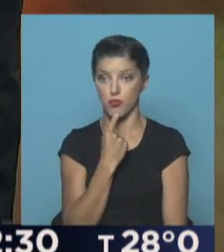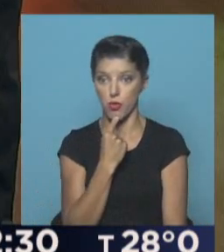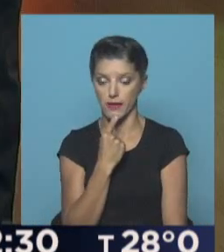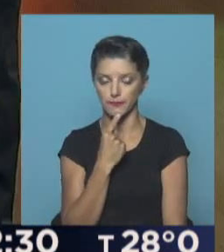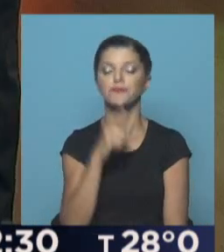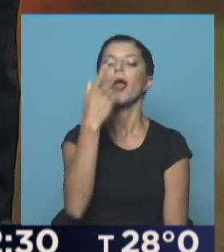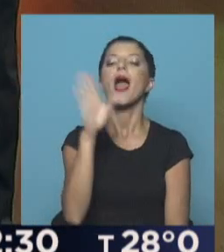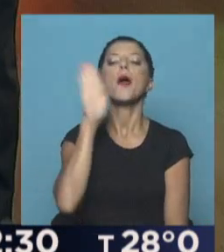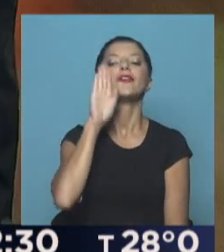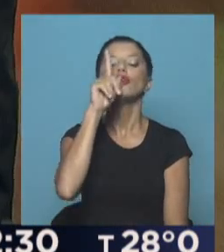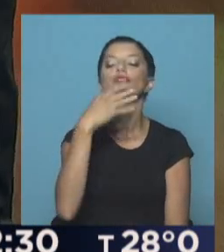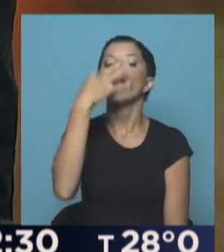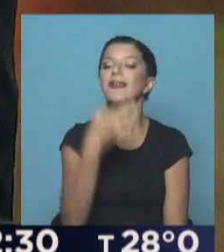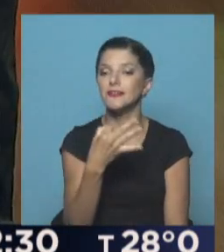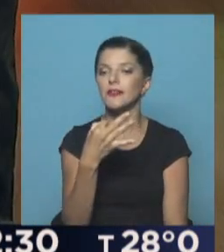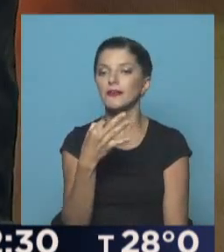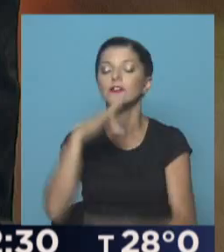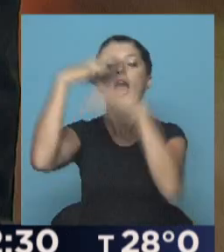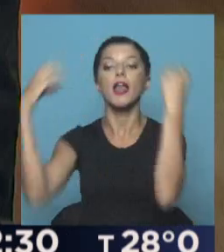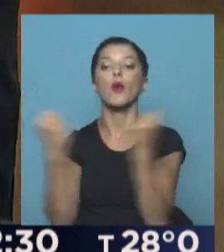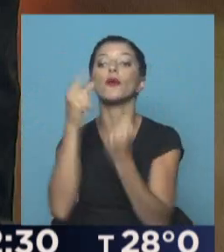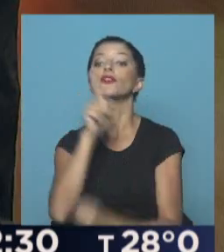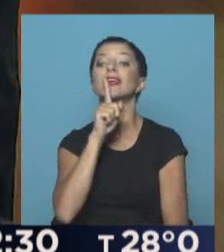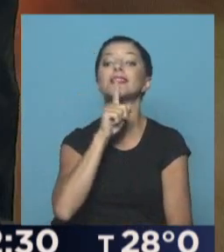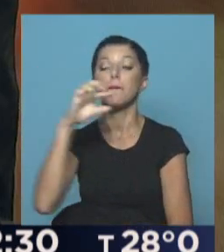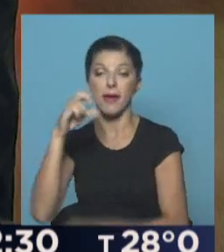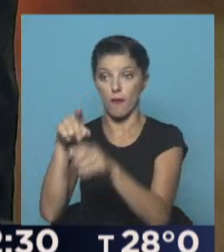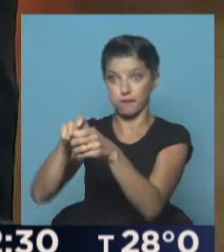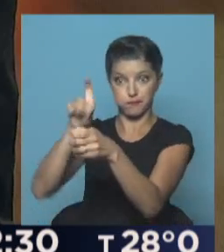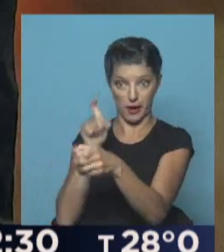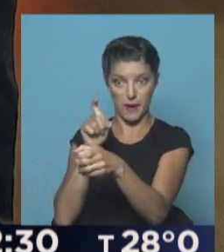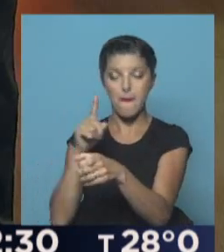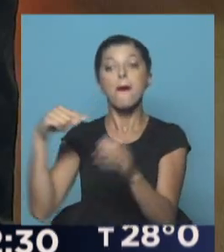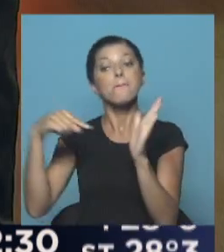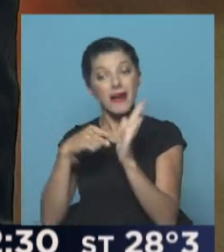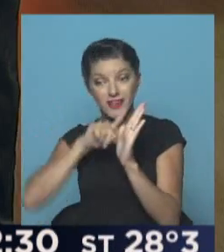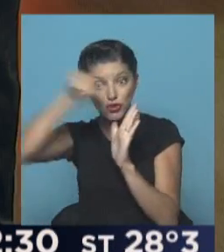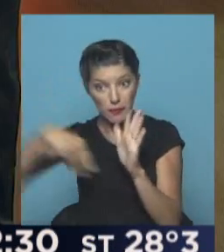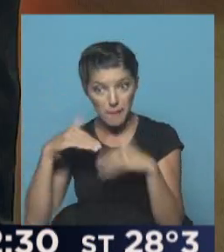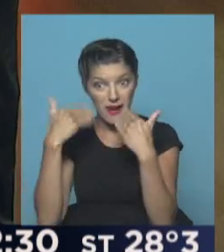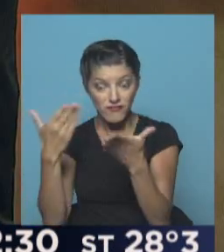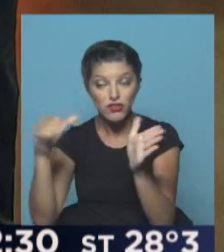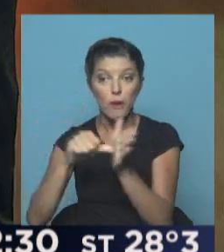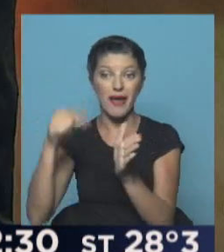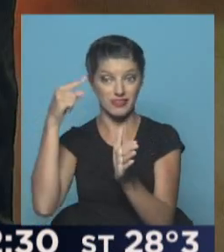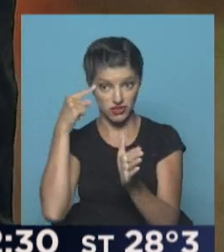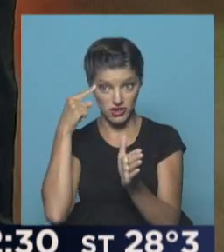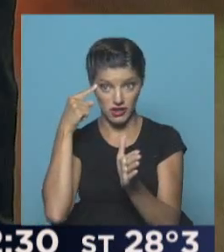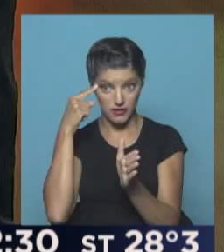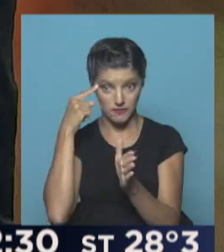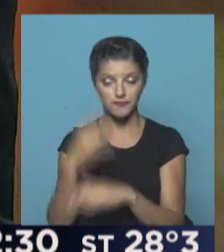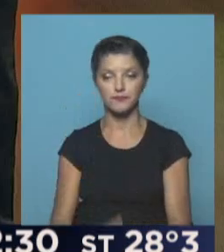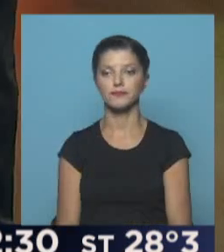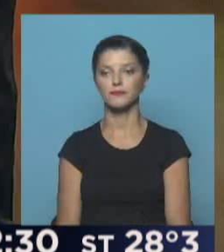decisión de Estados Unidos de salir del acuerdo transpacífico parecería ser un hecho beneficioso para China, porque muchos de los que hasta